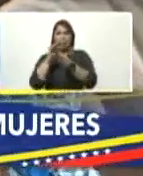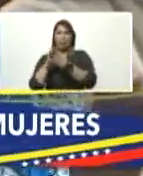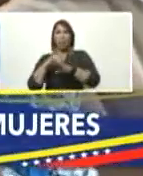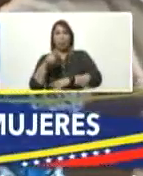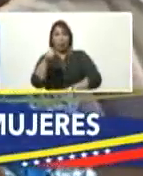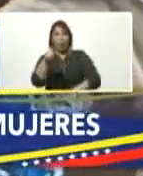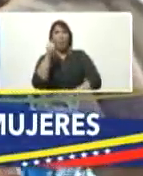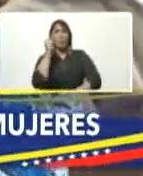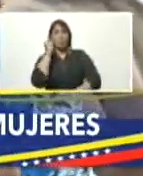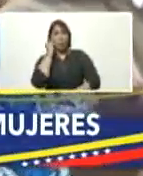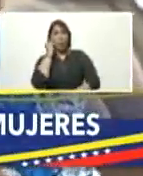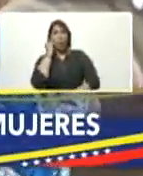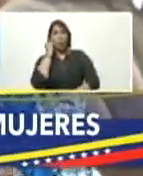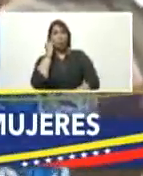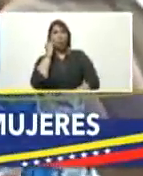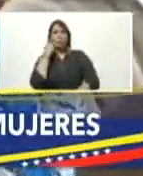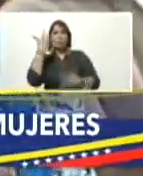ha educado.